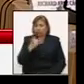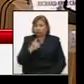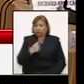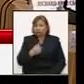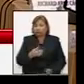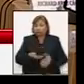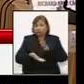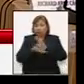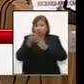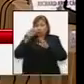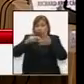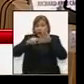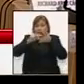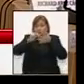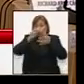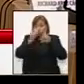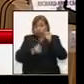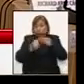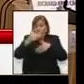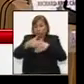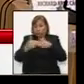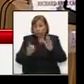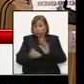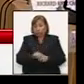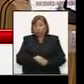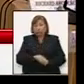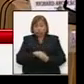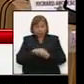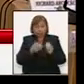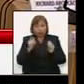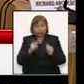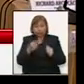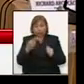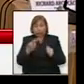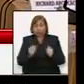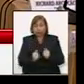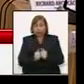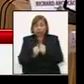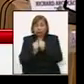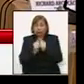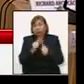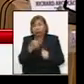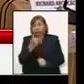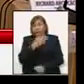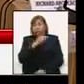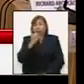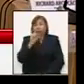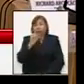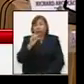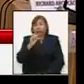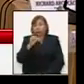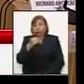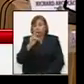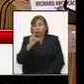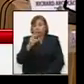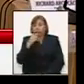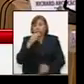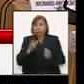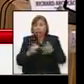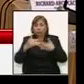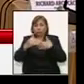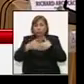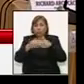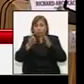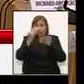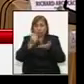¿Usted sube con él a la habitación? Hemos subido con él y el otro suboficial, seguro, hasta la habitación.